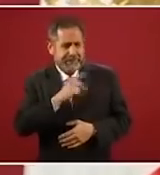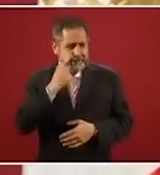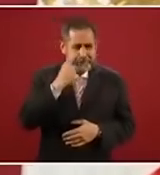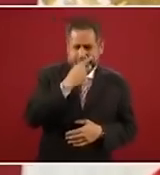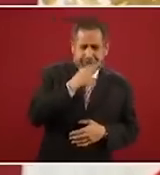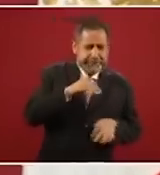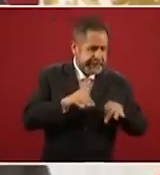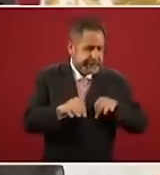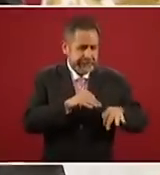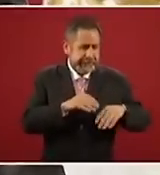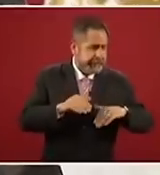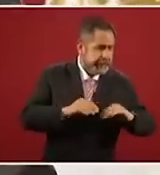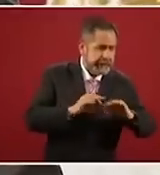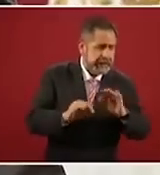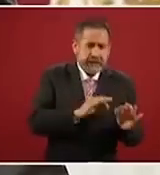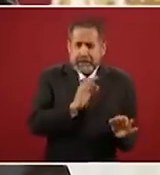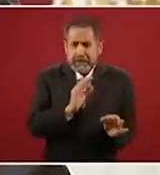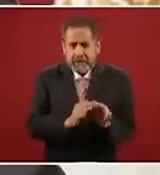su trabajo,